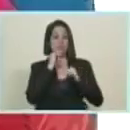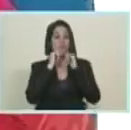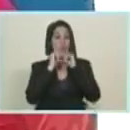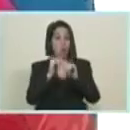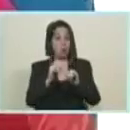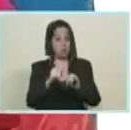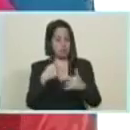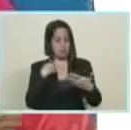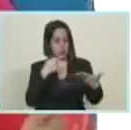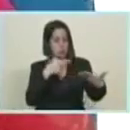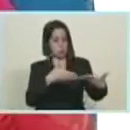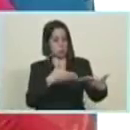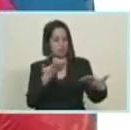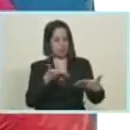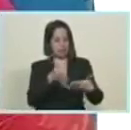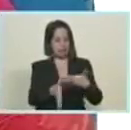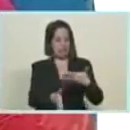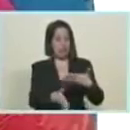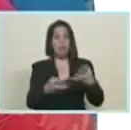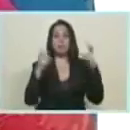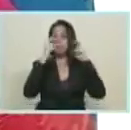¿Qué hice yo? Hice una investigación